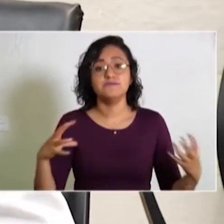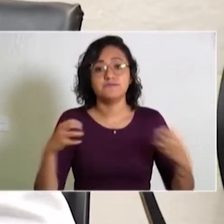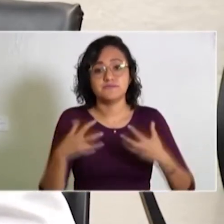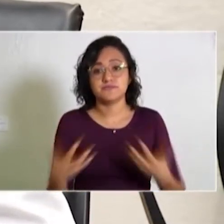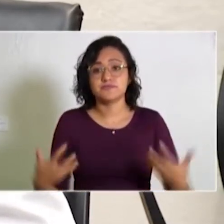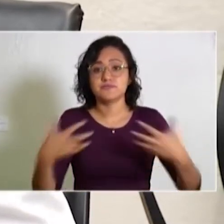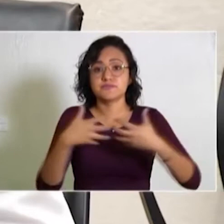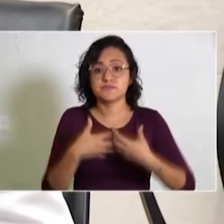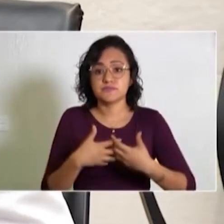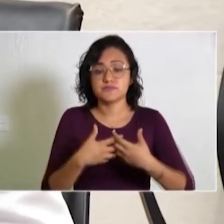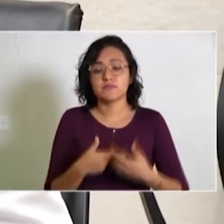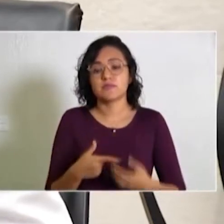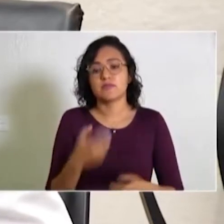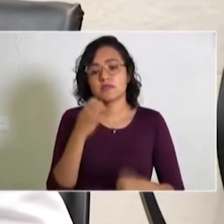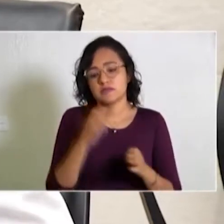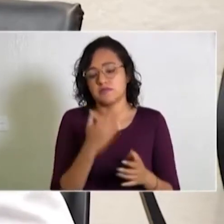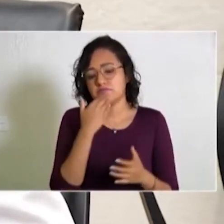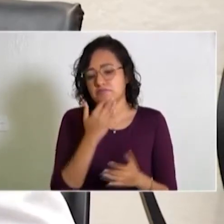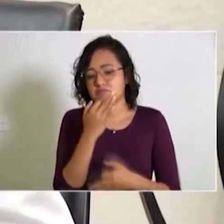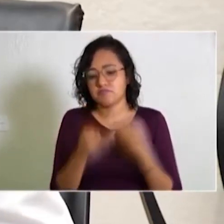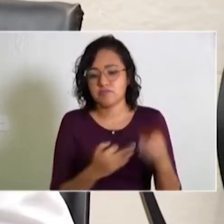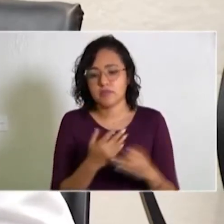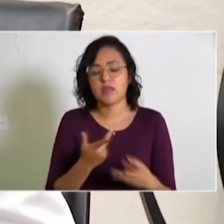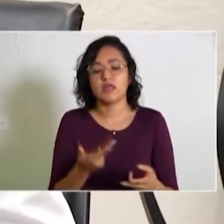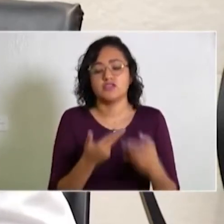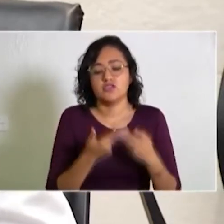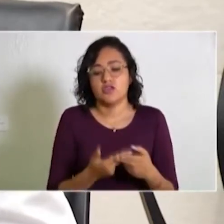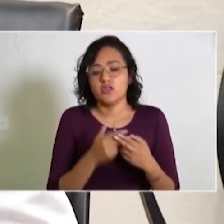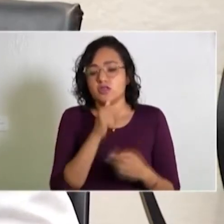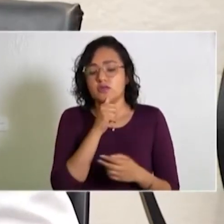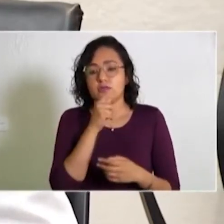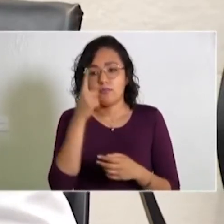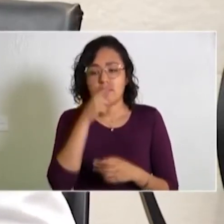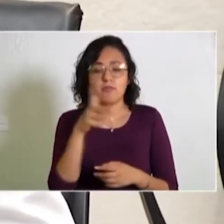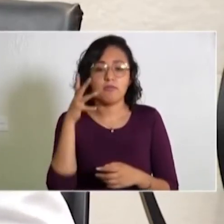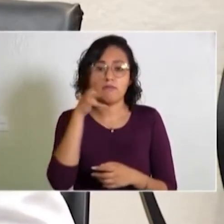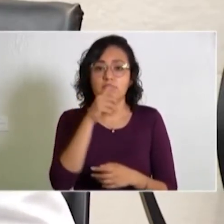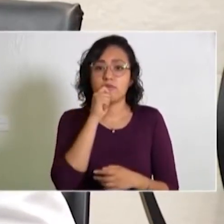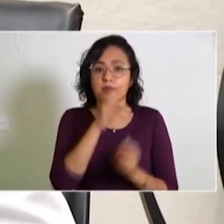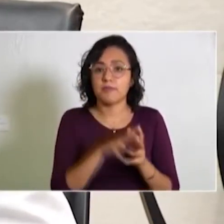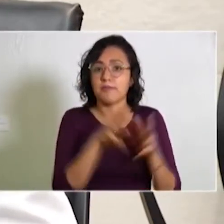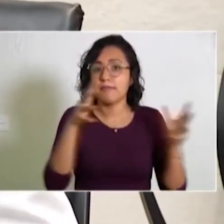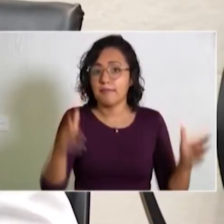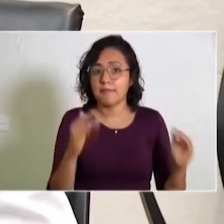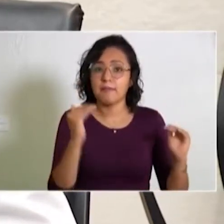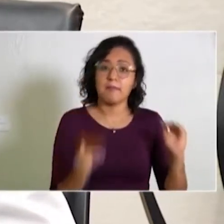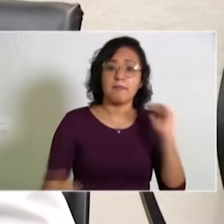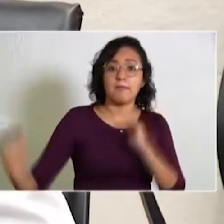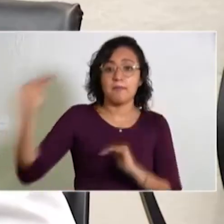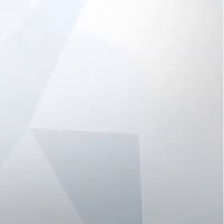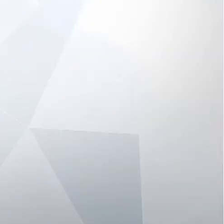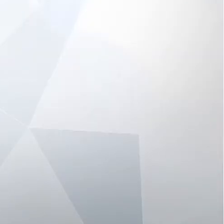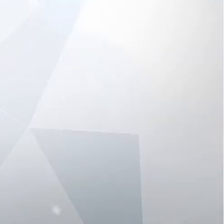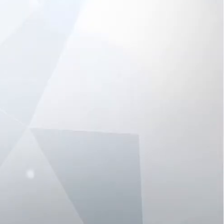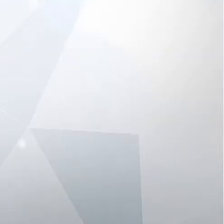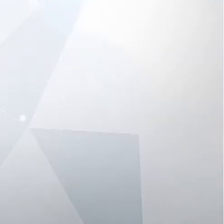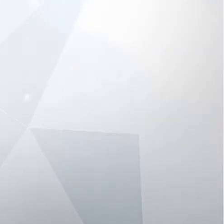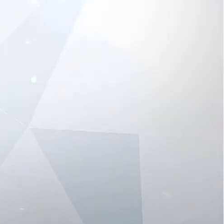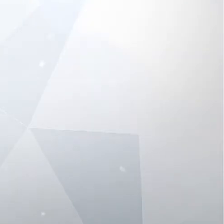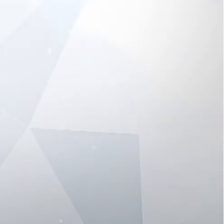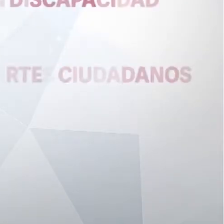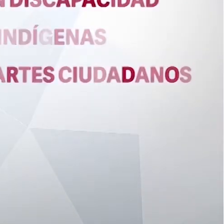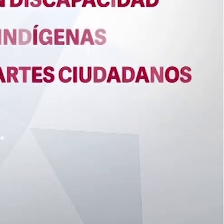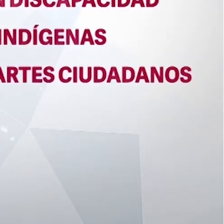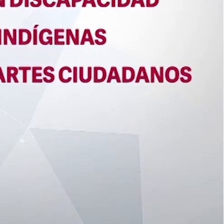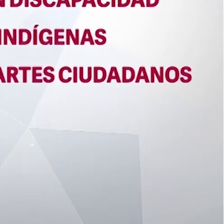unidad estructurada, sellada y estable, resistente incluso para una futura ampliación en la planta superior. Al ser un programa